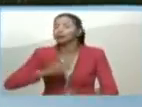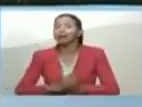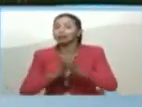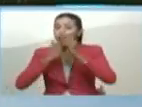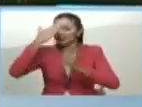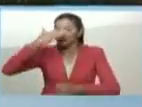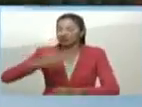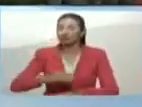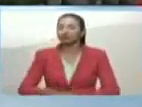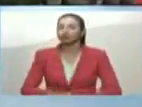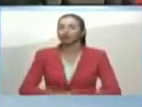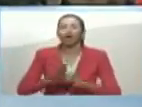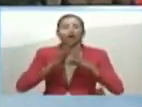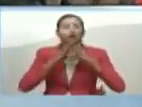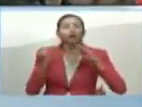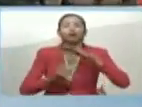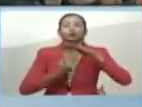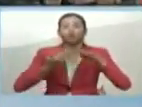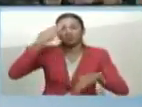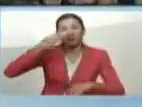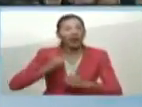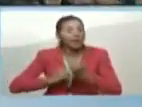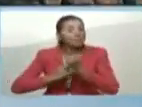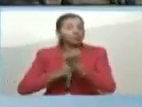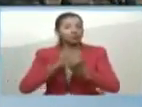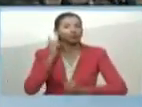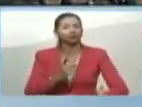y a nuestra Fuerza Armada Nacional Bolivariana.